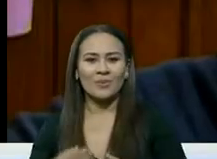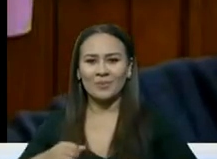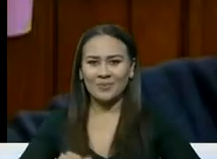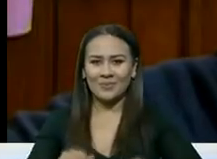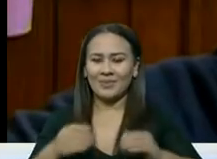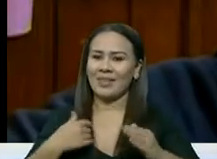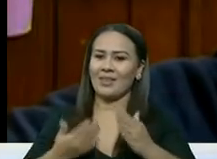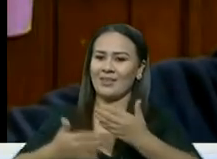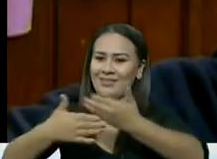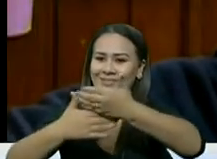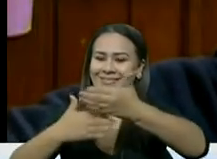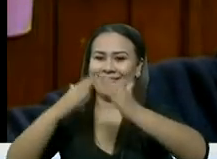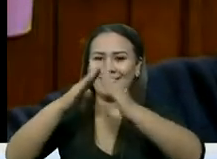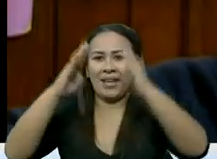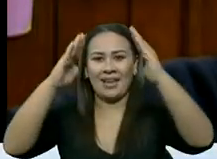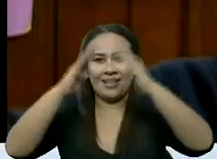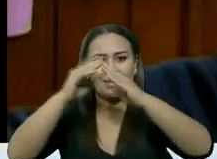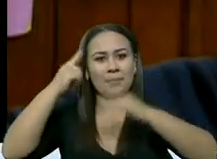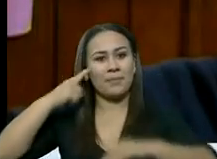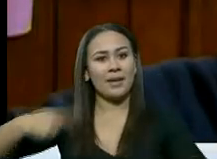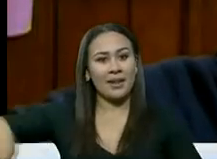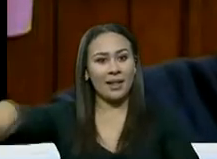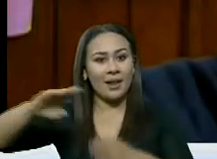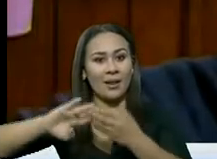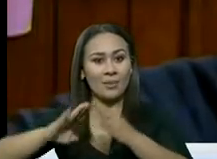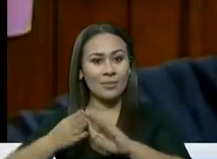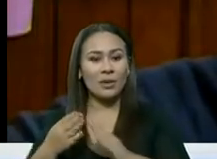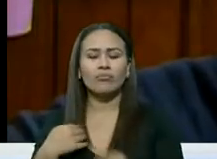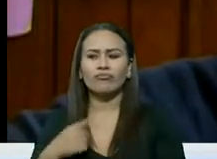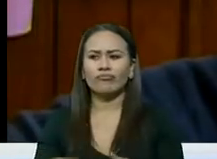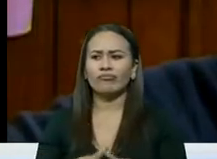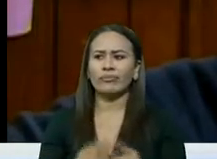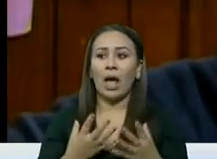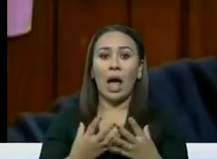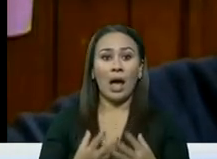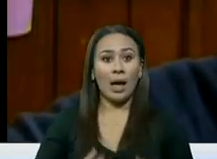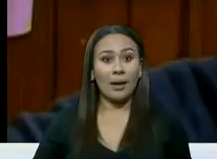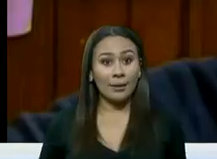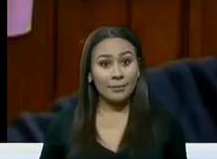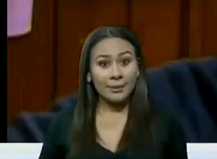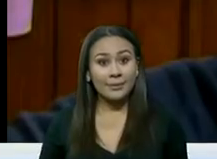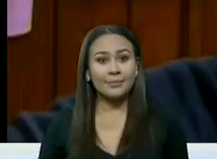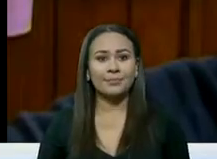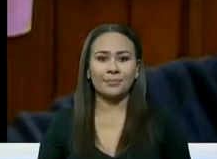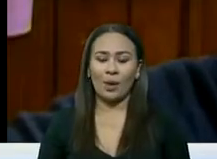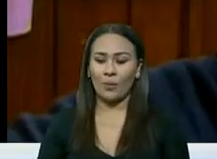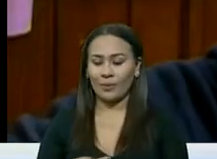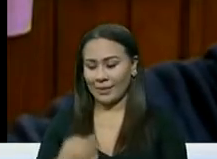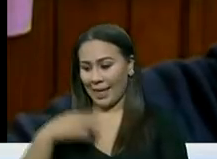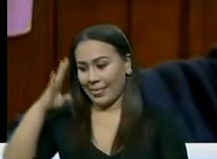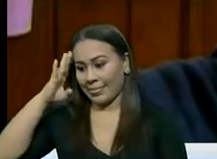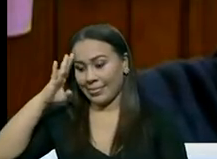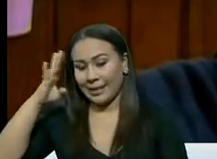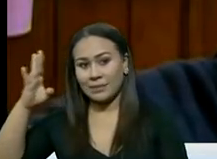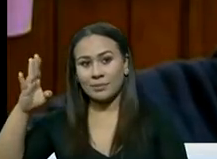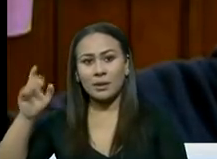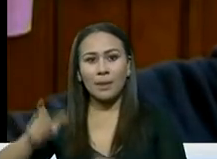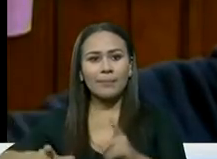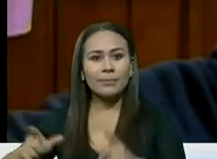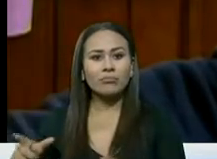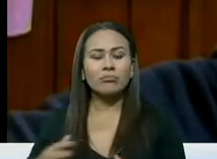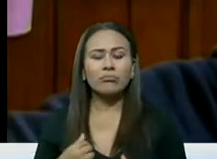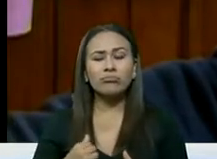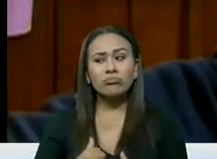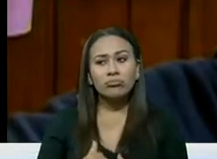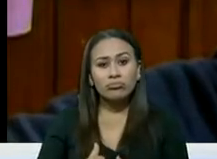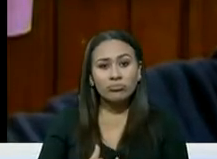casita comunal. Pero cuando hemos acabado la casa comunal, en el momento de la despedida, nos hemos dado cuenta que la